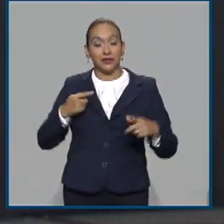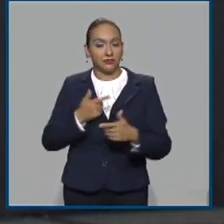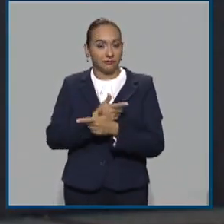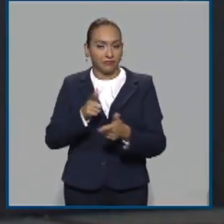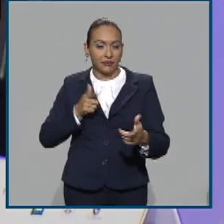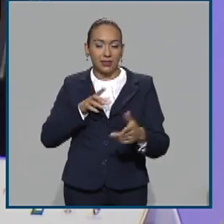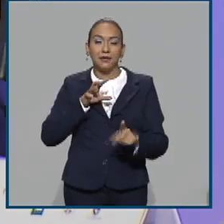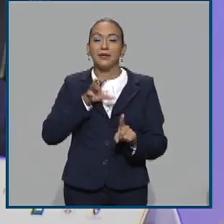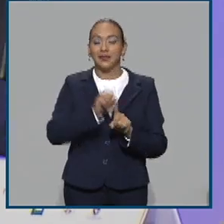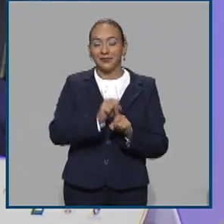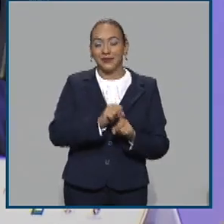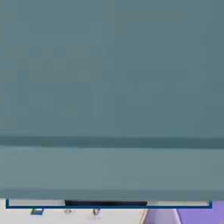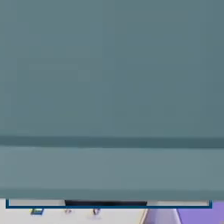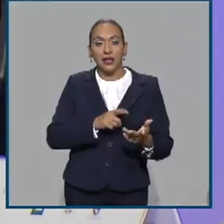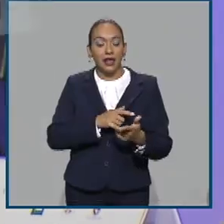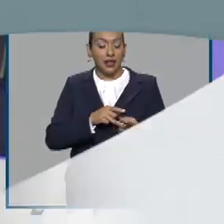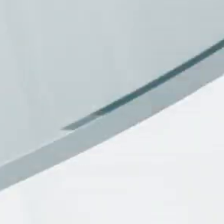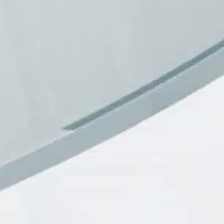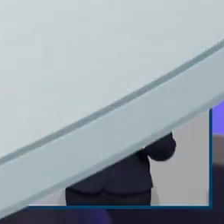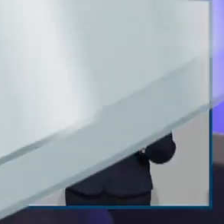México.